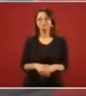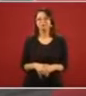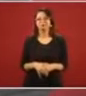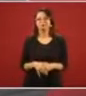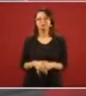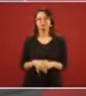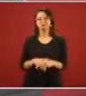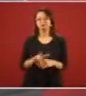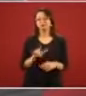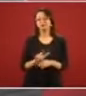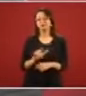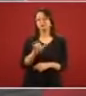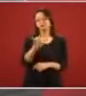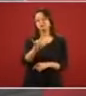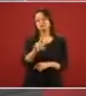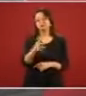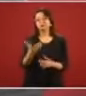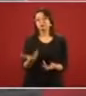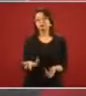aviones